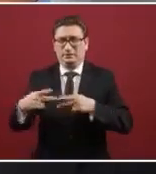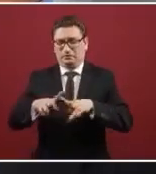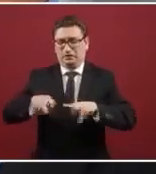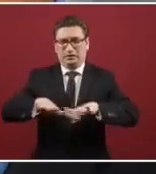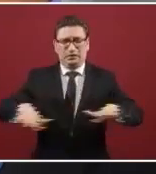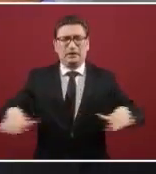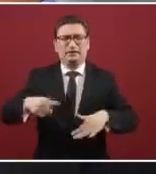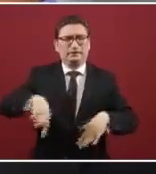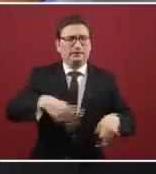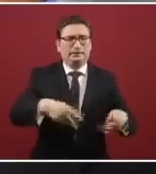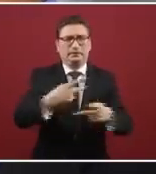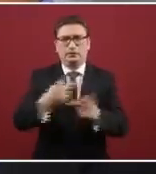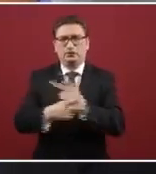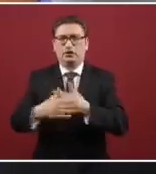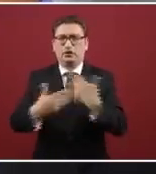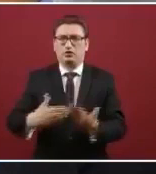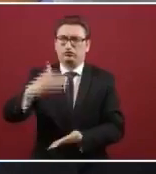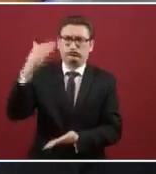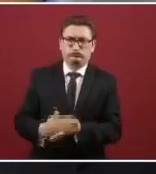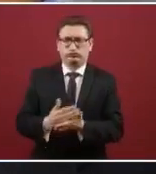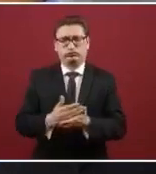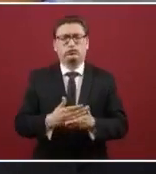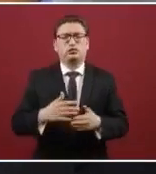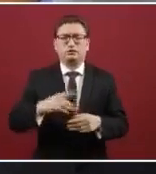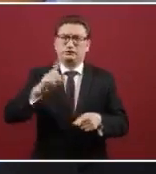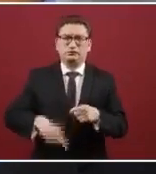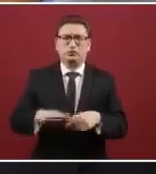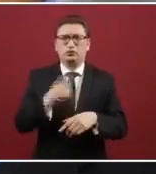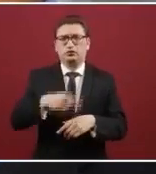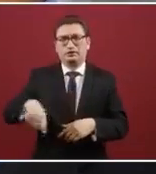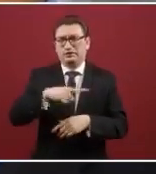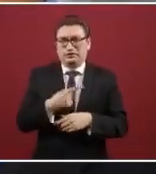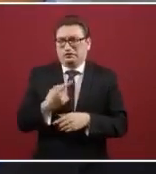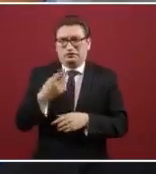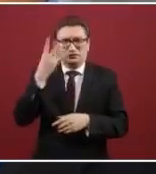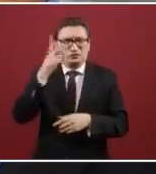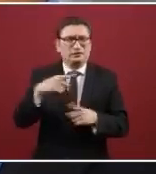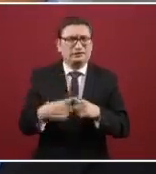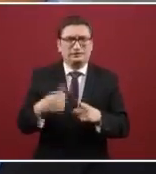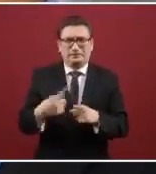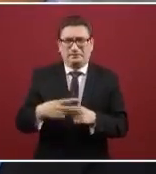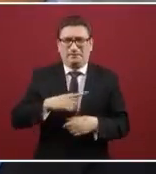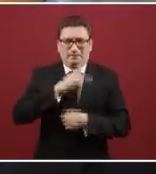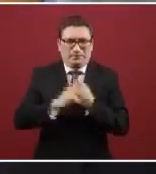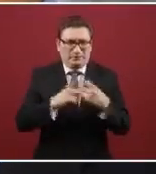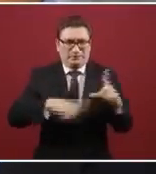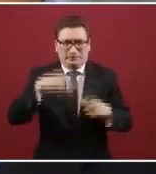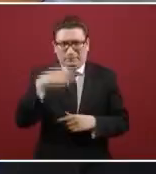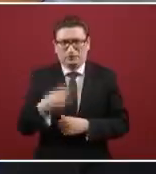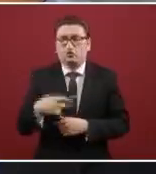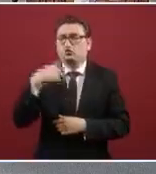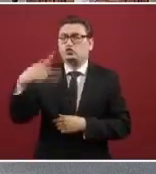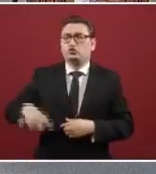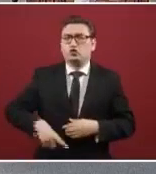de las playas y que hoy esas playas están cerradas cuando son bienes de la nación. ¿Cuál es la acción que tomará su gobierno para